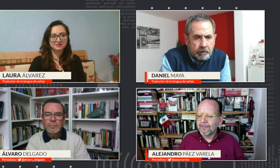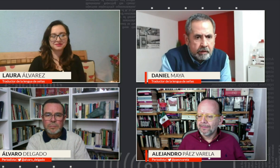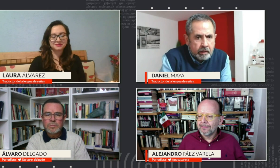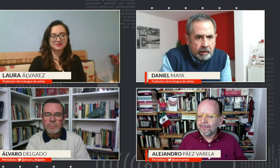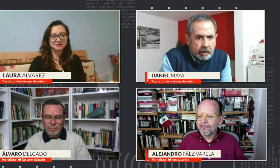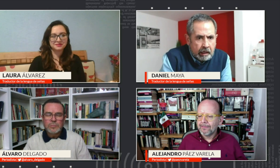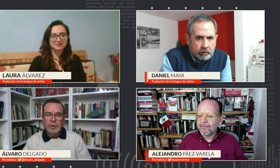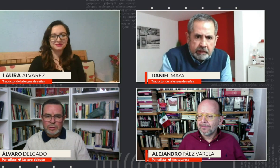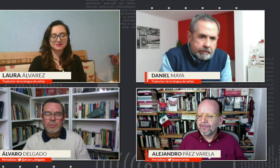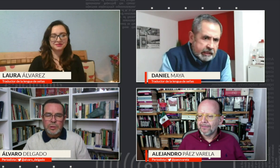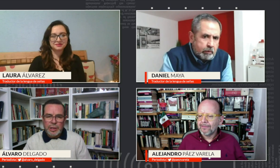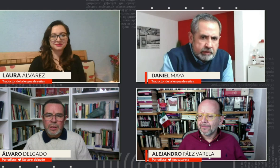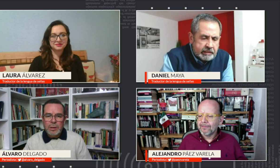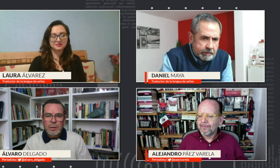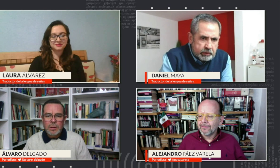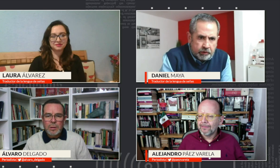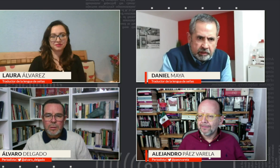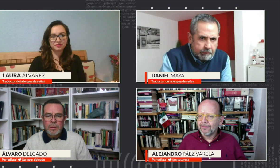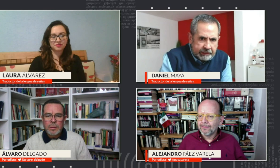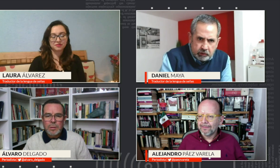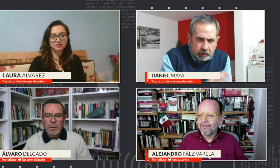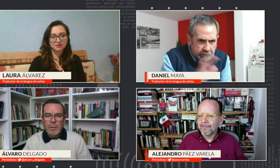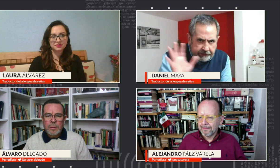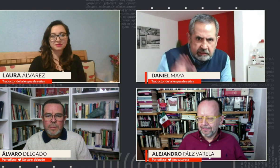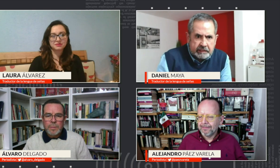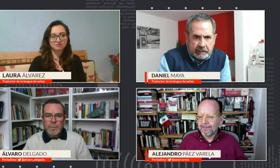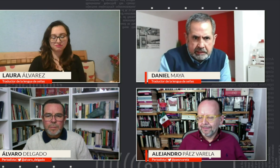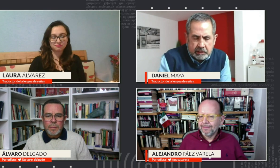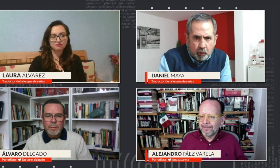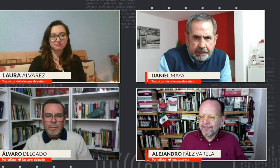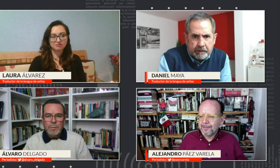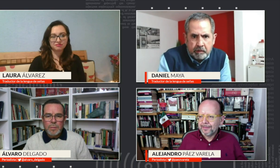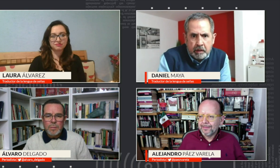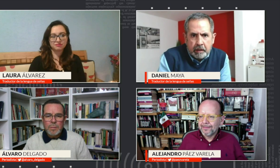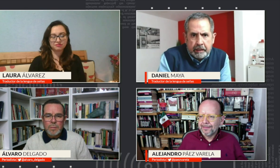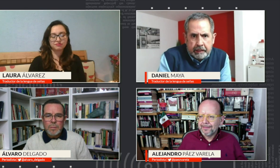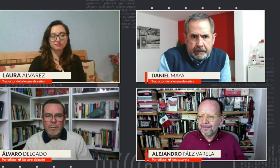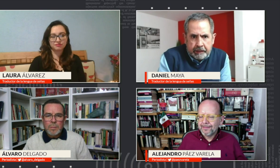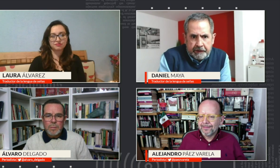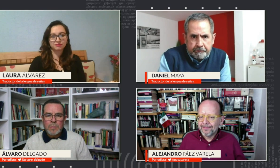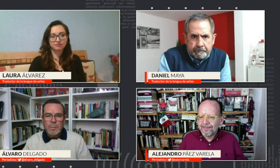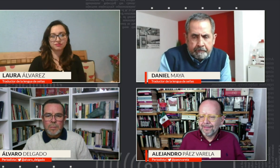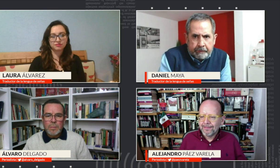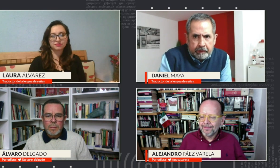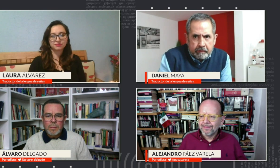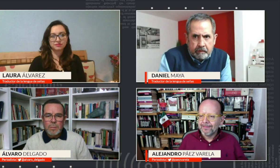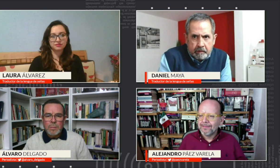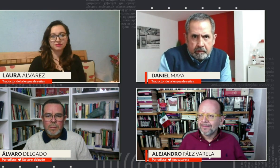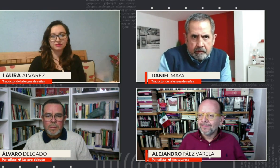el argot, a los que brindamos el servicio de interpretación en diferentes instancias de gobierno.